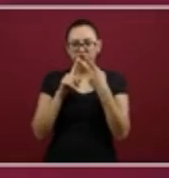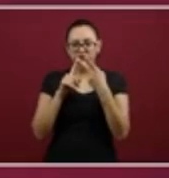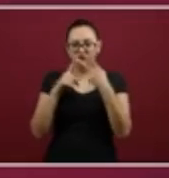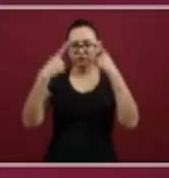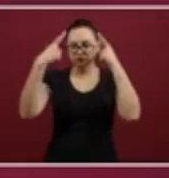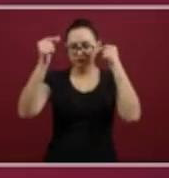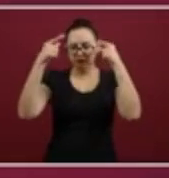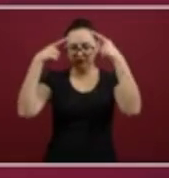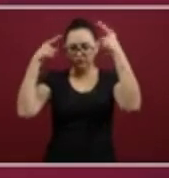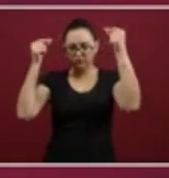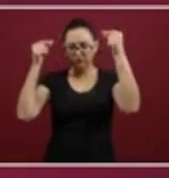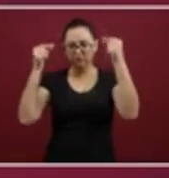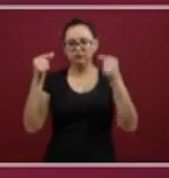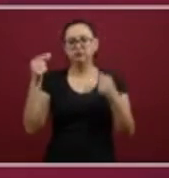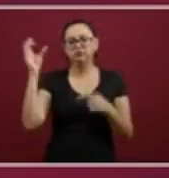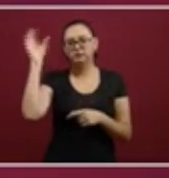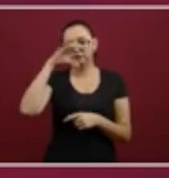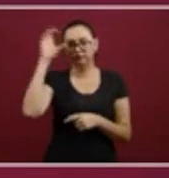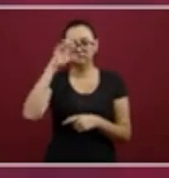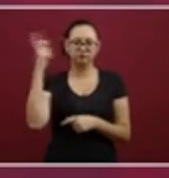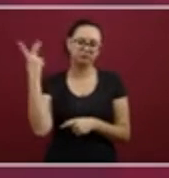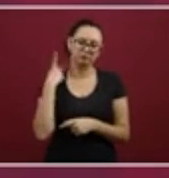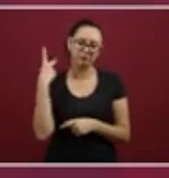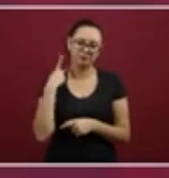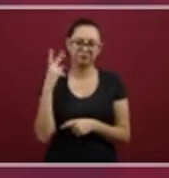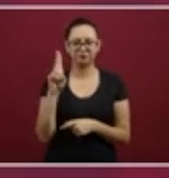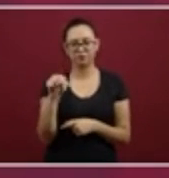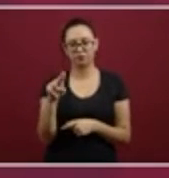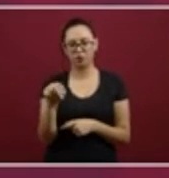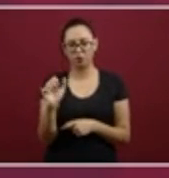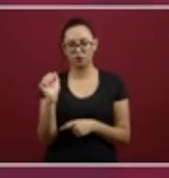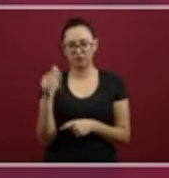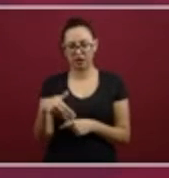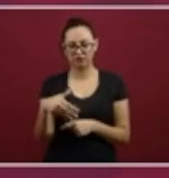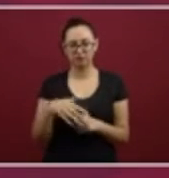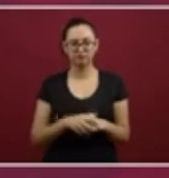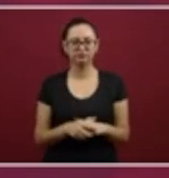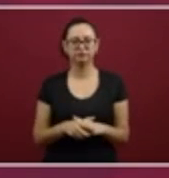egresada de la Facultad de Ciencias Políticas, maestra